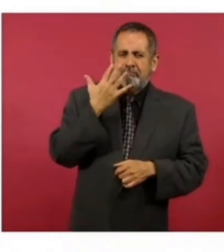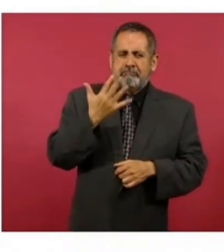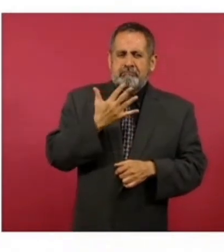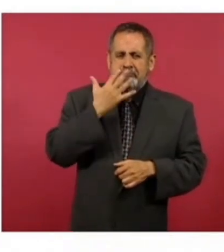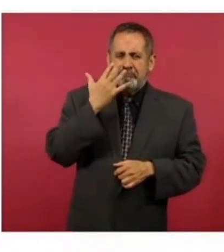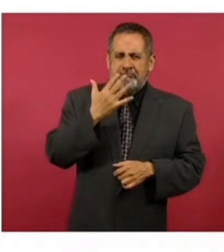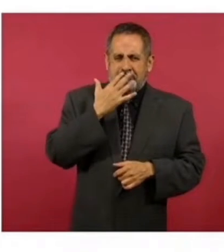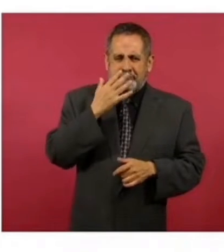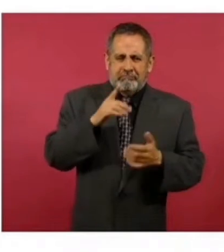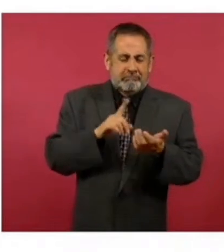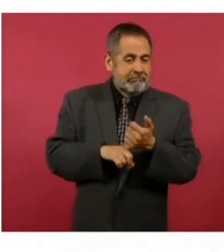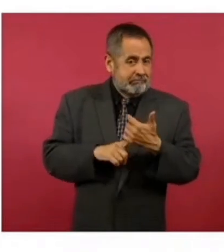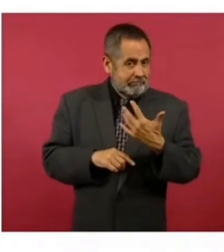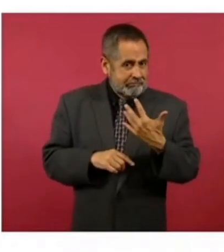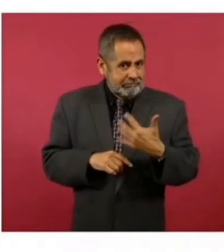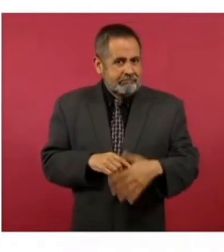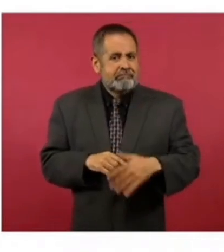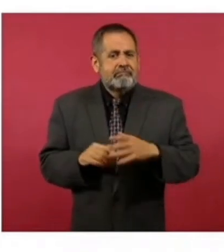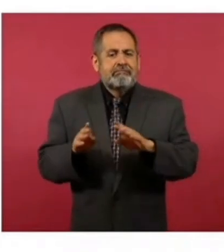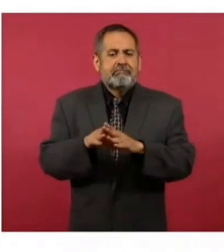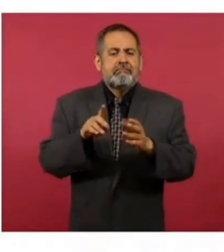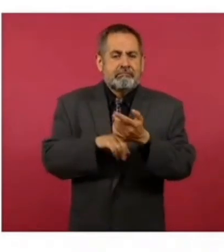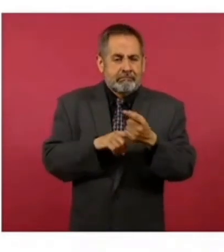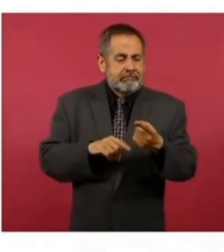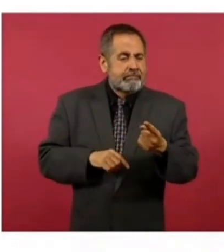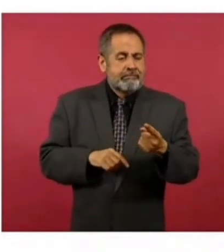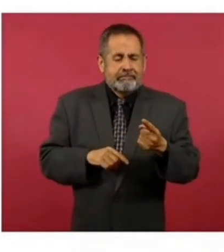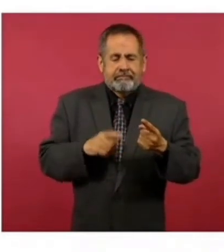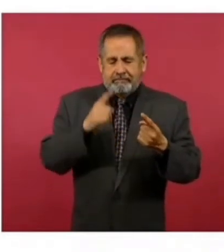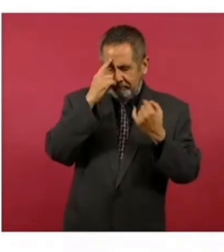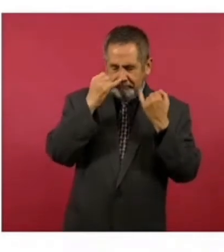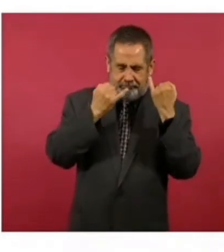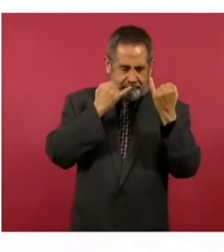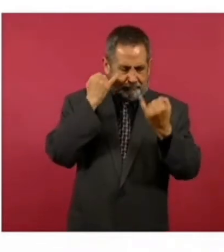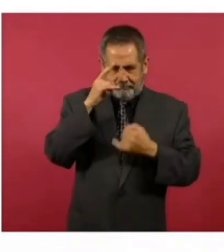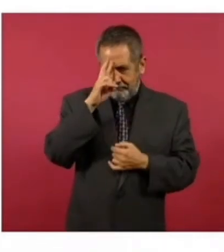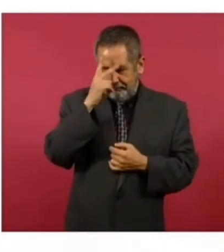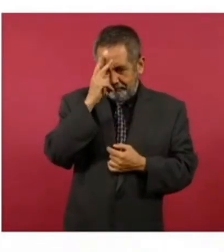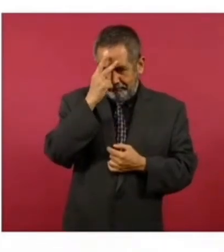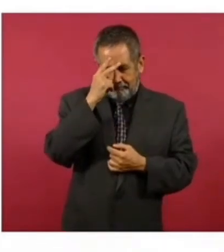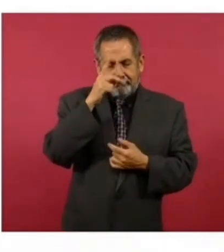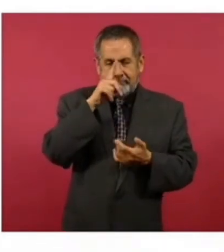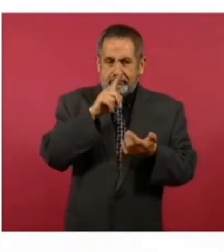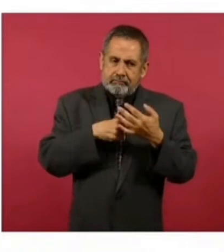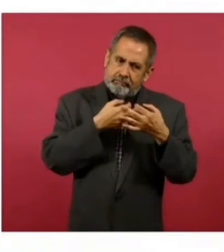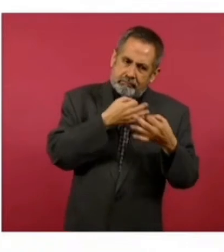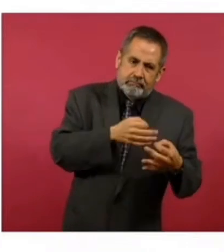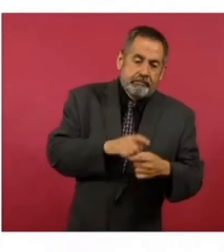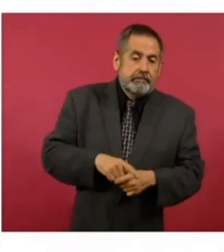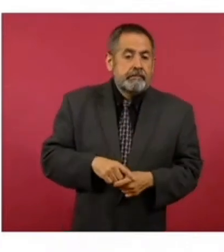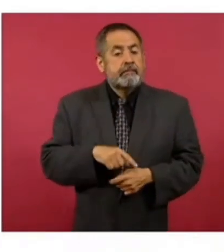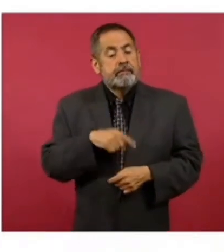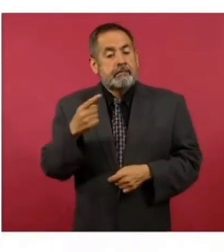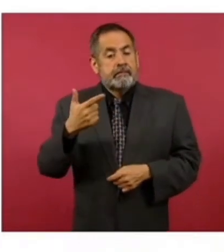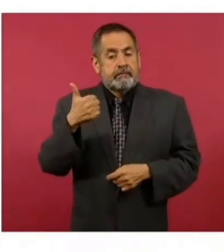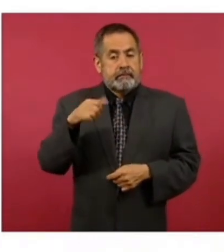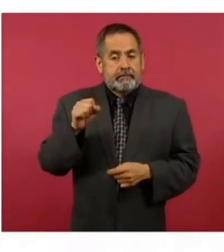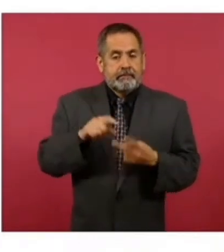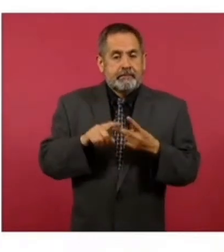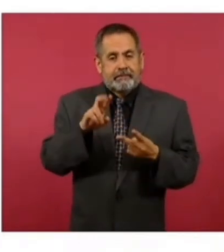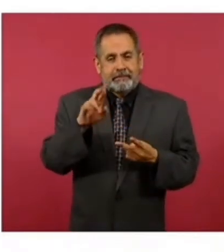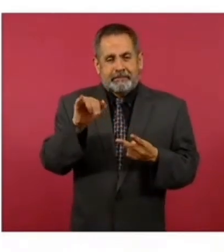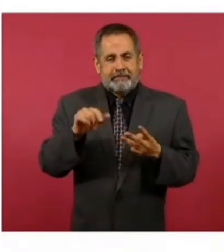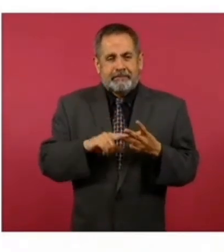también producen efectos psicoactivos, también son adictivos. Gases, el gas de la risa,